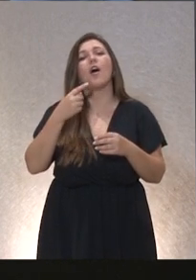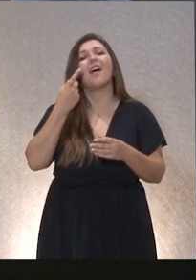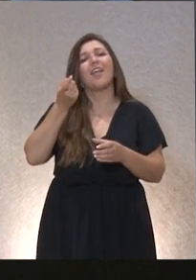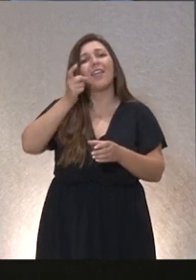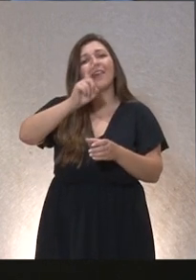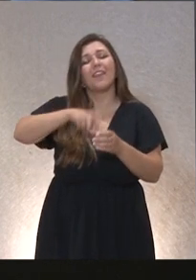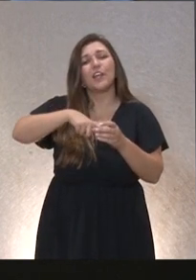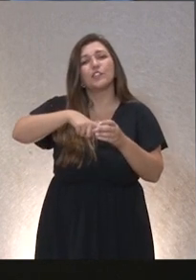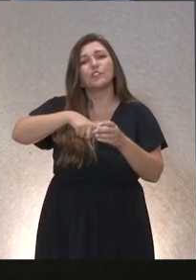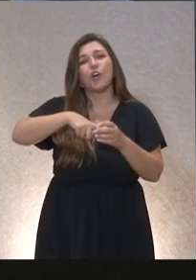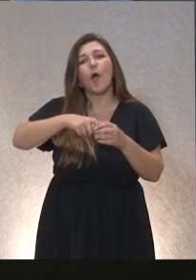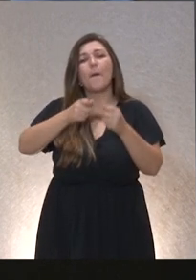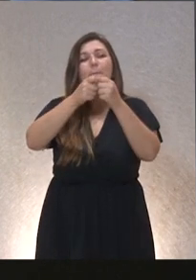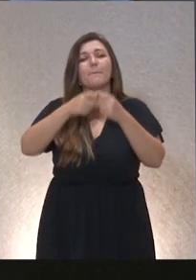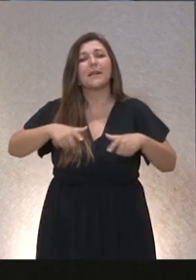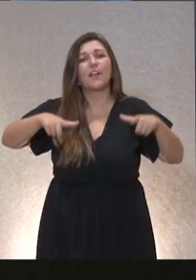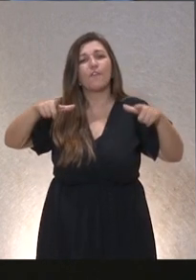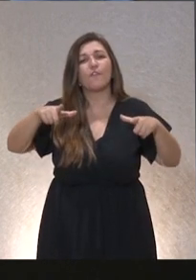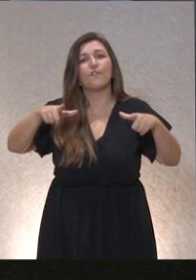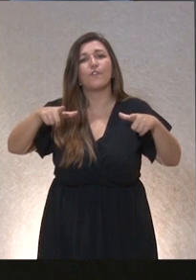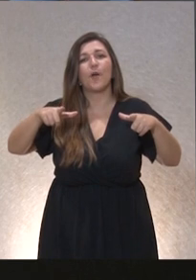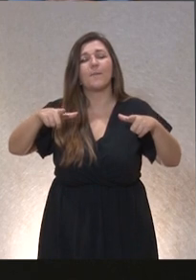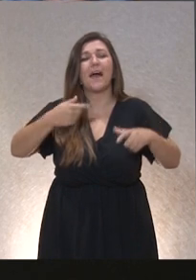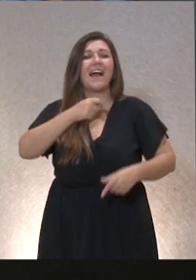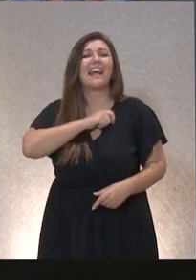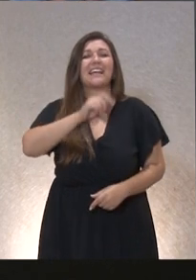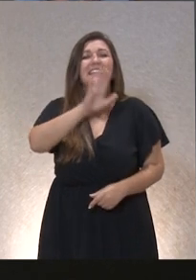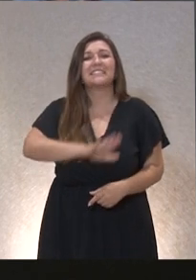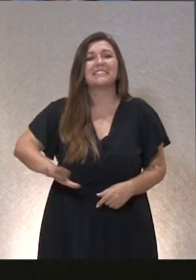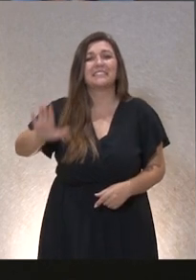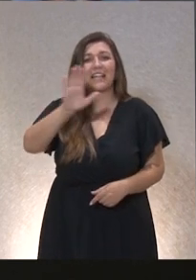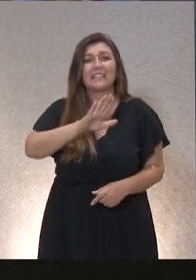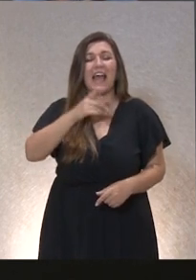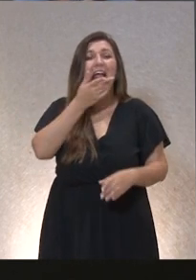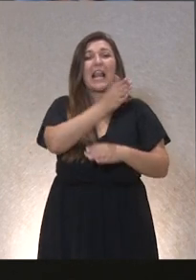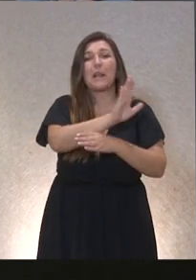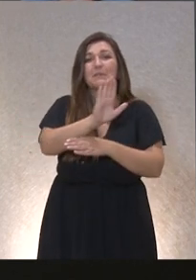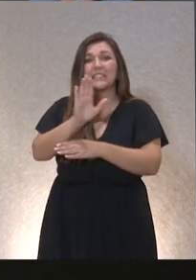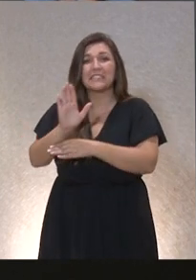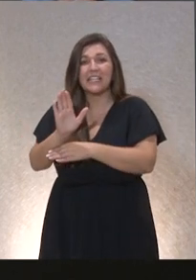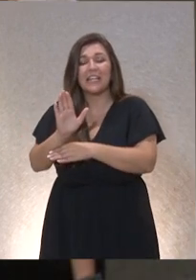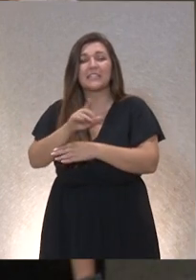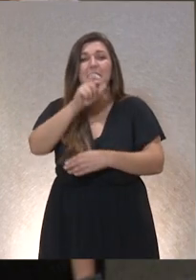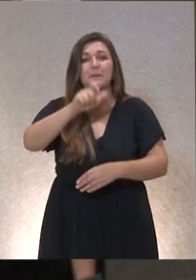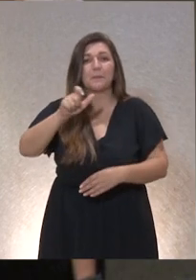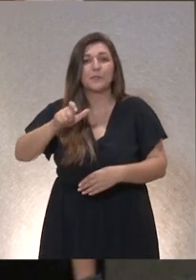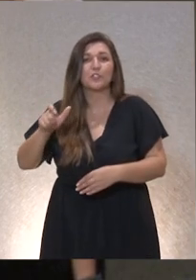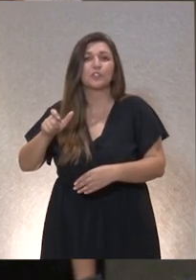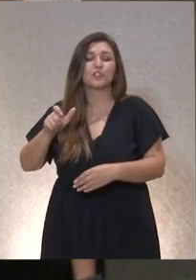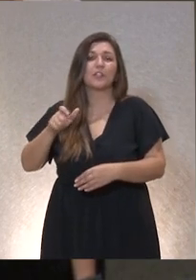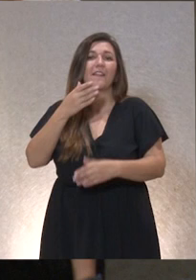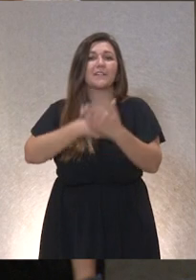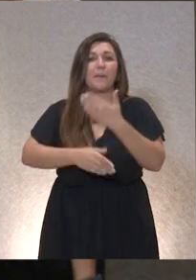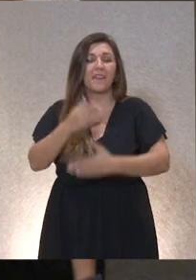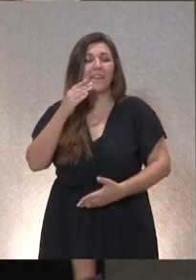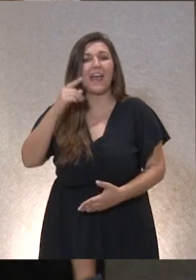la plataforma Estatal de representantes de las personas con discapacidad intelectual y